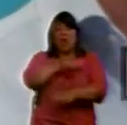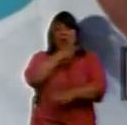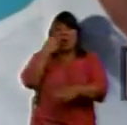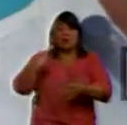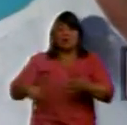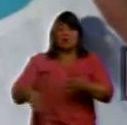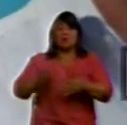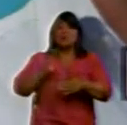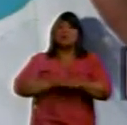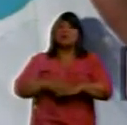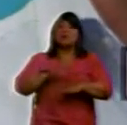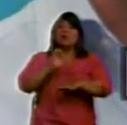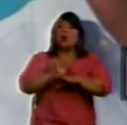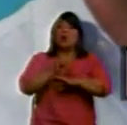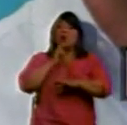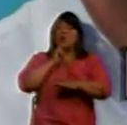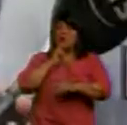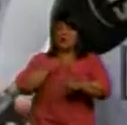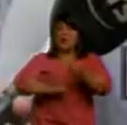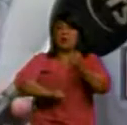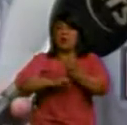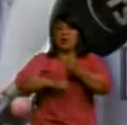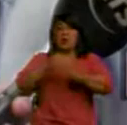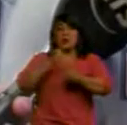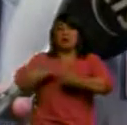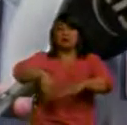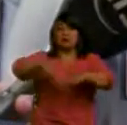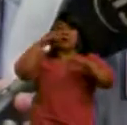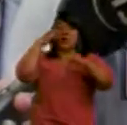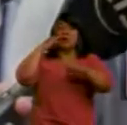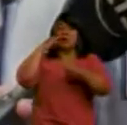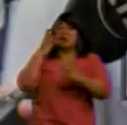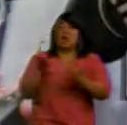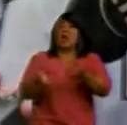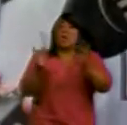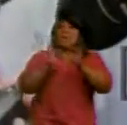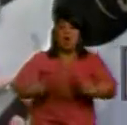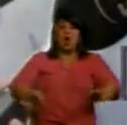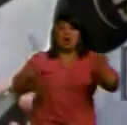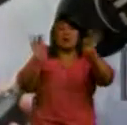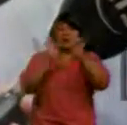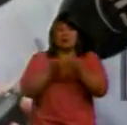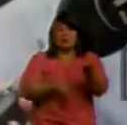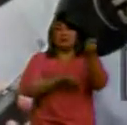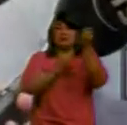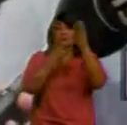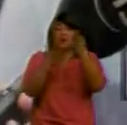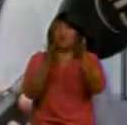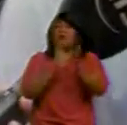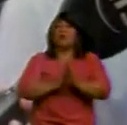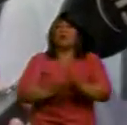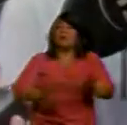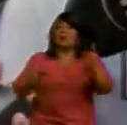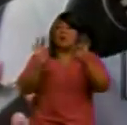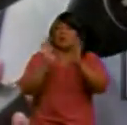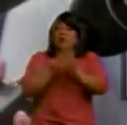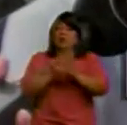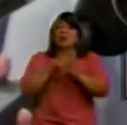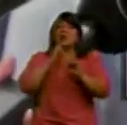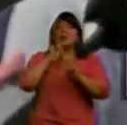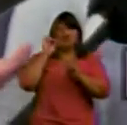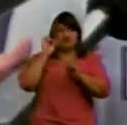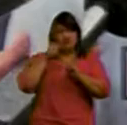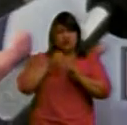República apoyó el trabajo de la prensa. Los medios de comunicación que informen dentro de la ley de comunicación vigente tendrán toda